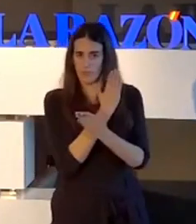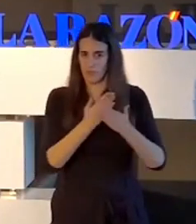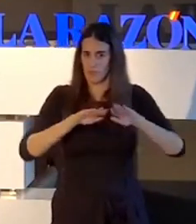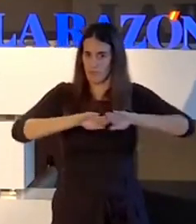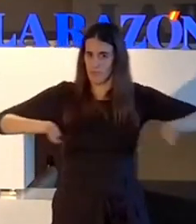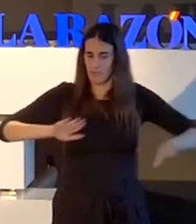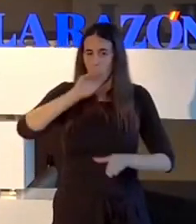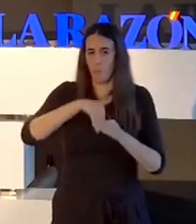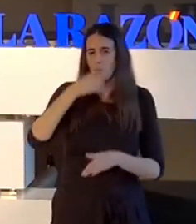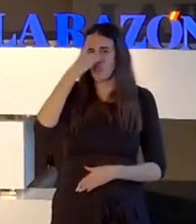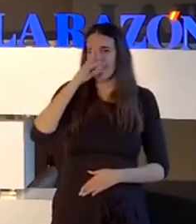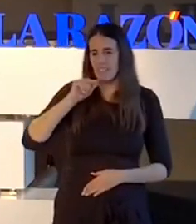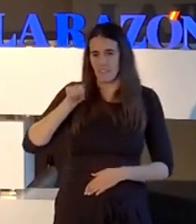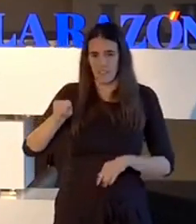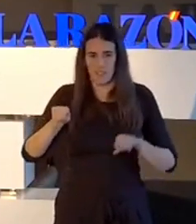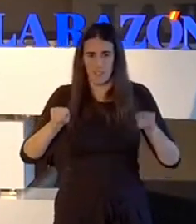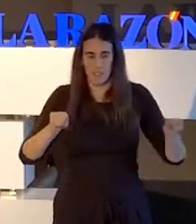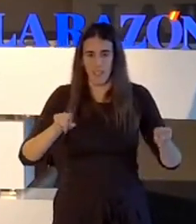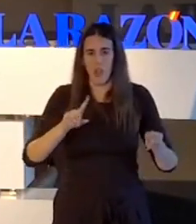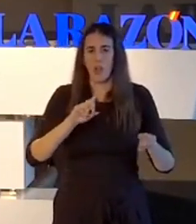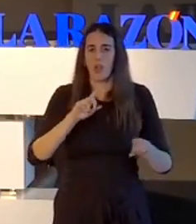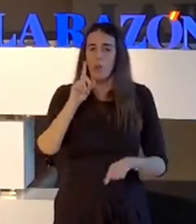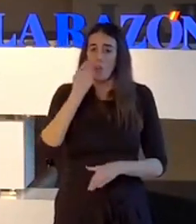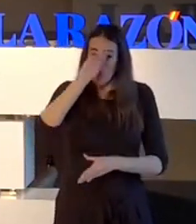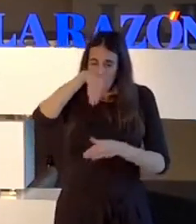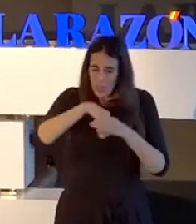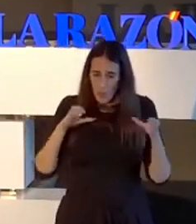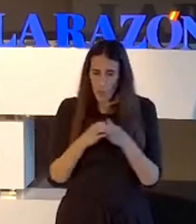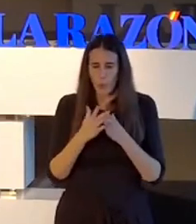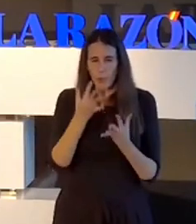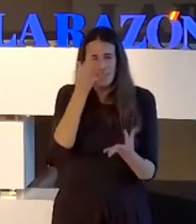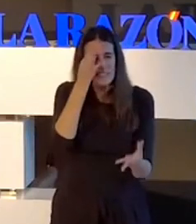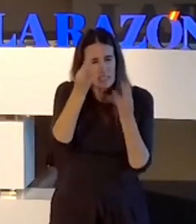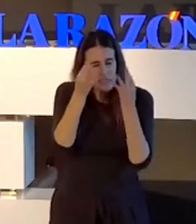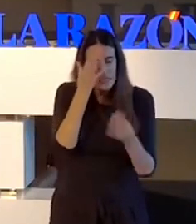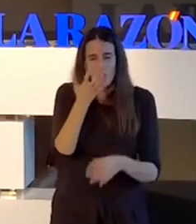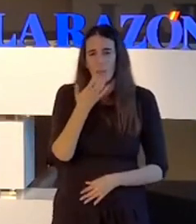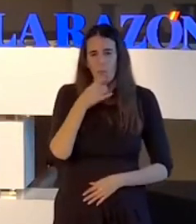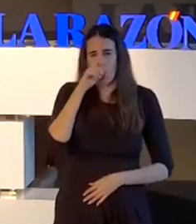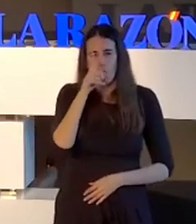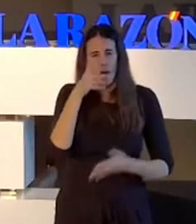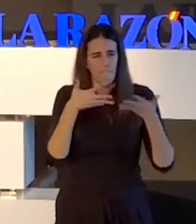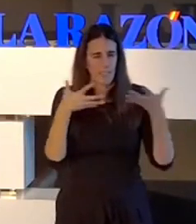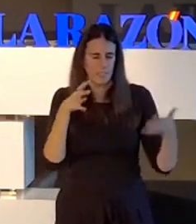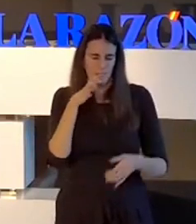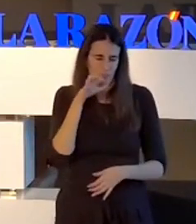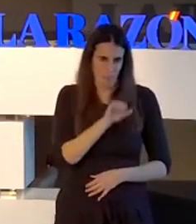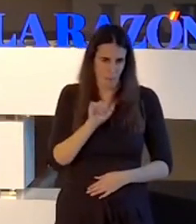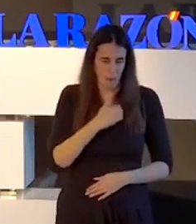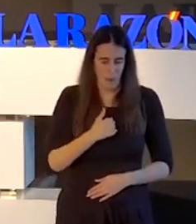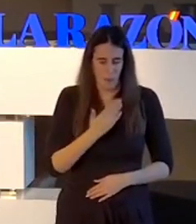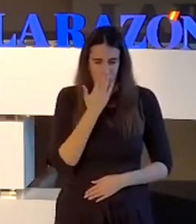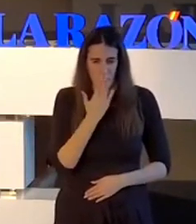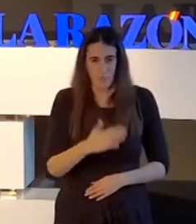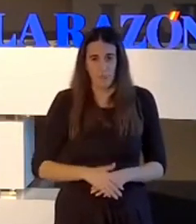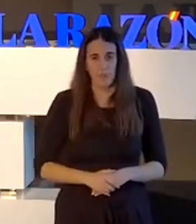después Obviamente que va a ha matic hay una frase de de friedman que era genial dice mire